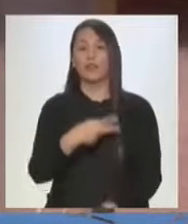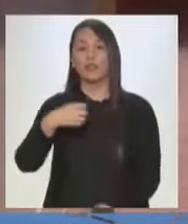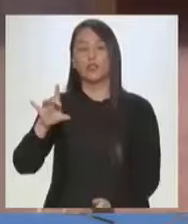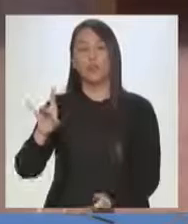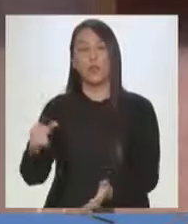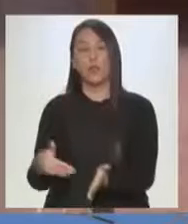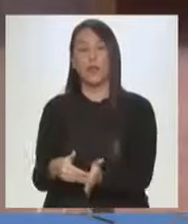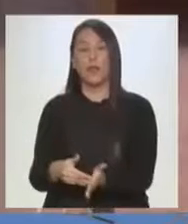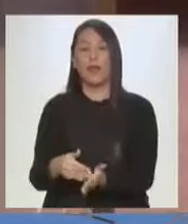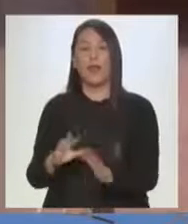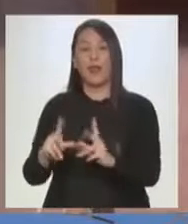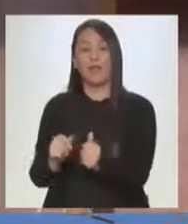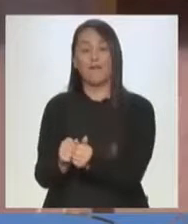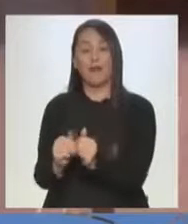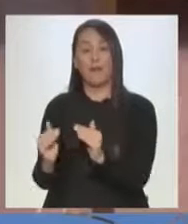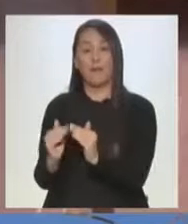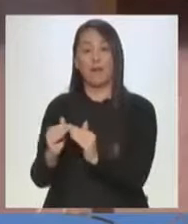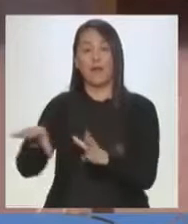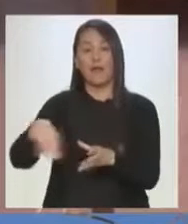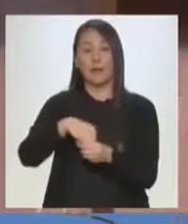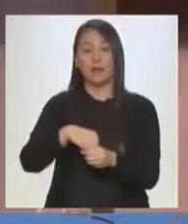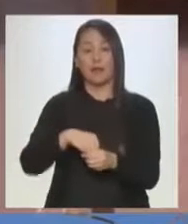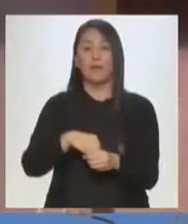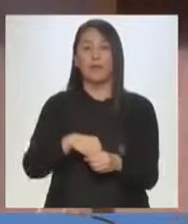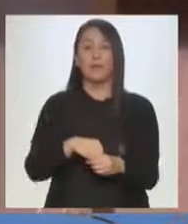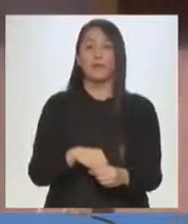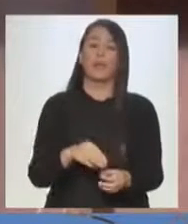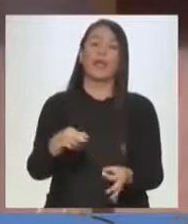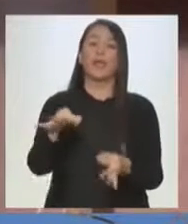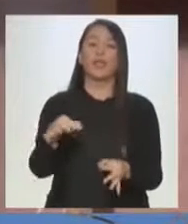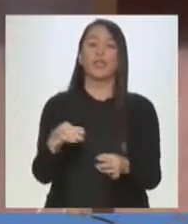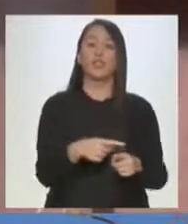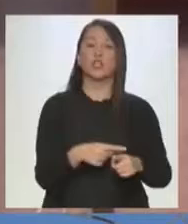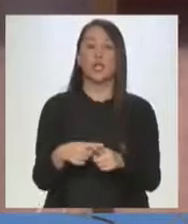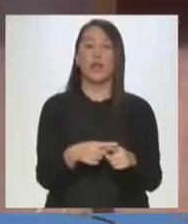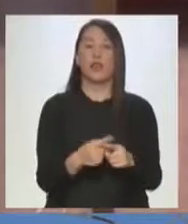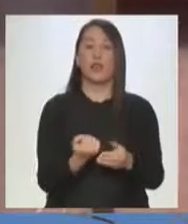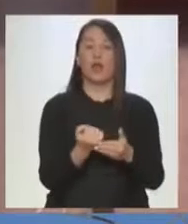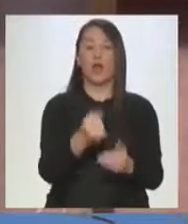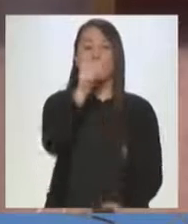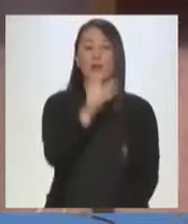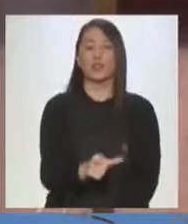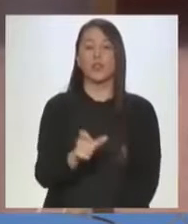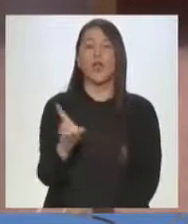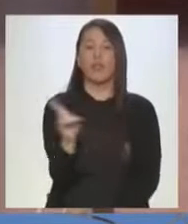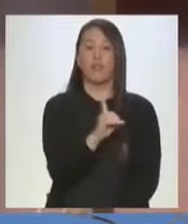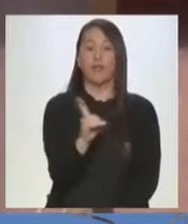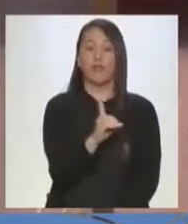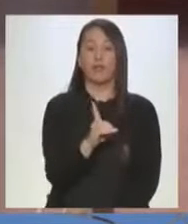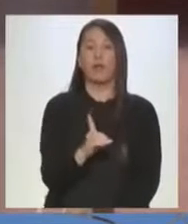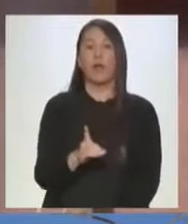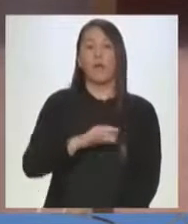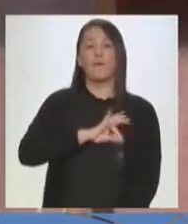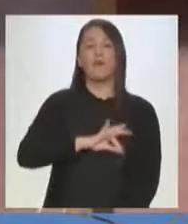el caso de que el hogar del beneficiario sea parte del registro social de hogares y además existe una persona con discapacidad certificada, beneficiario de la pensión básica